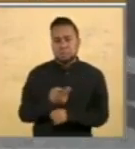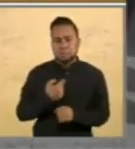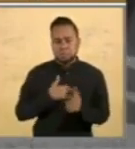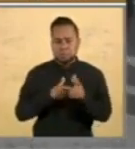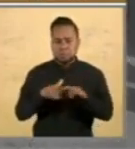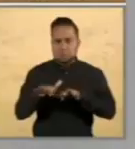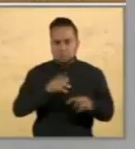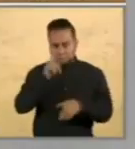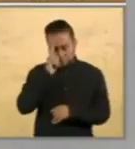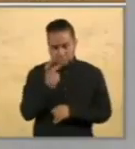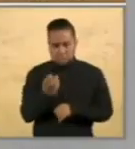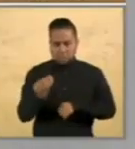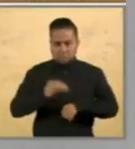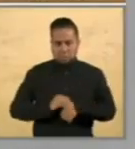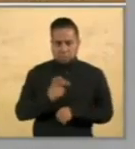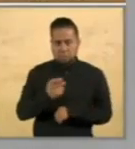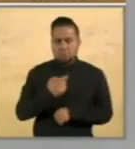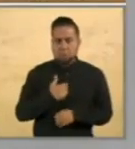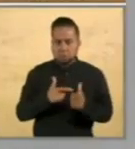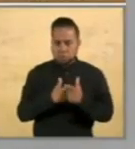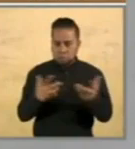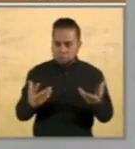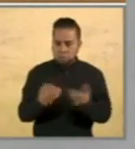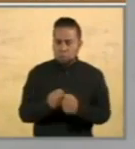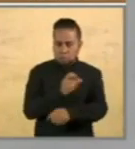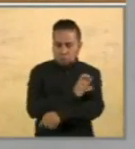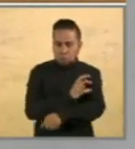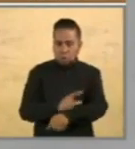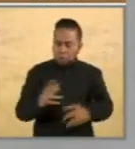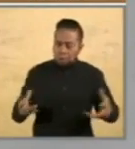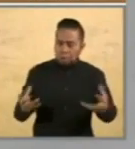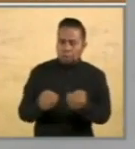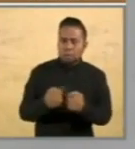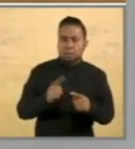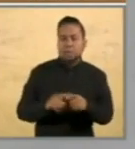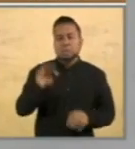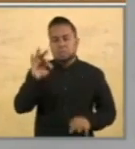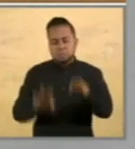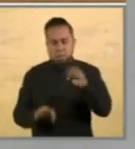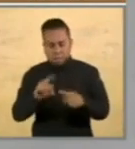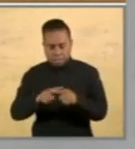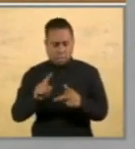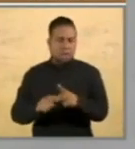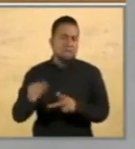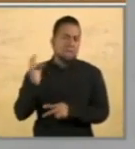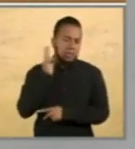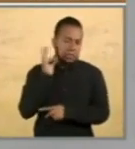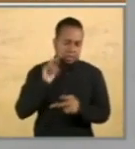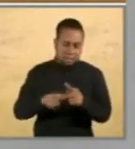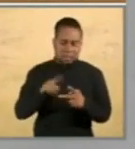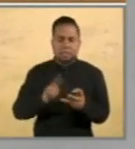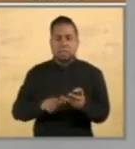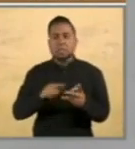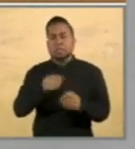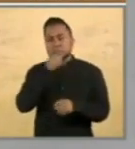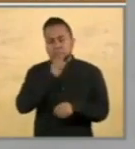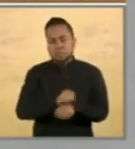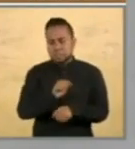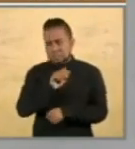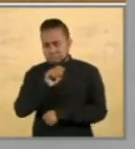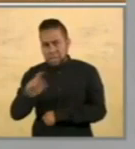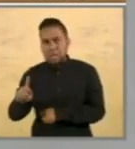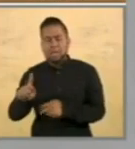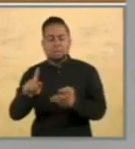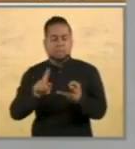trabajando para que así sea por eso nos estamos coordinando con el tribunal con la fiscalía con la Secretaría de Seguridad